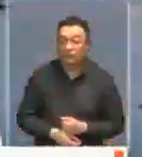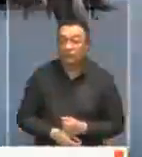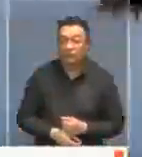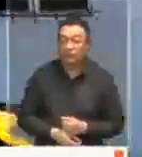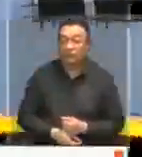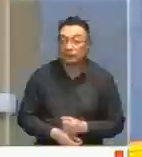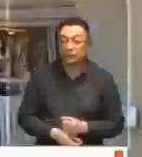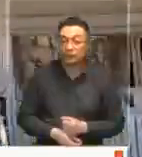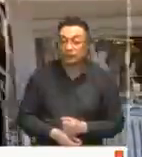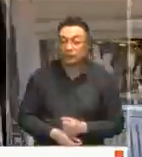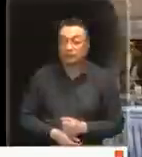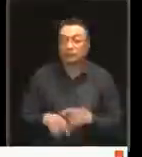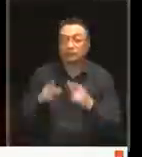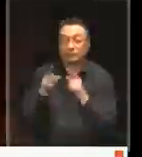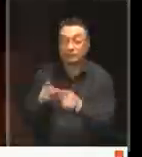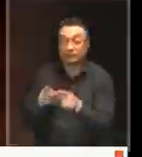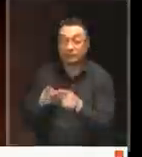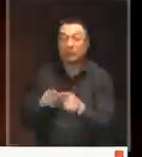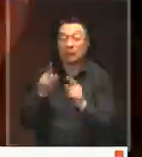que